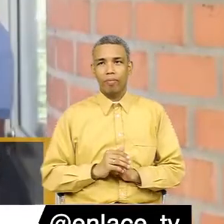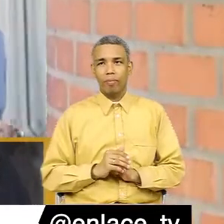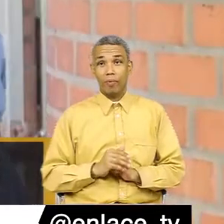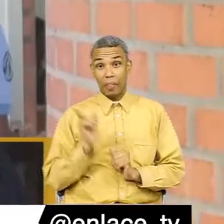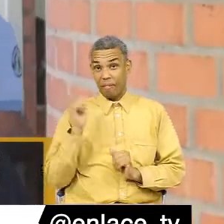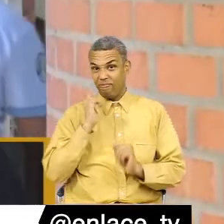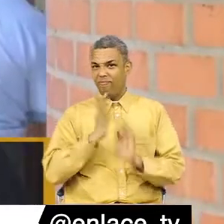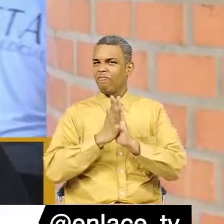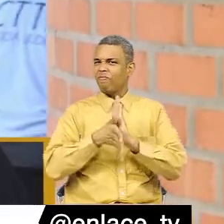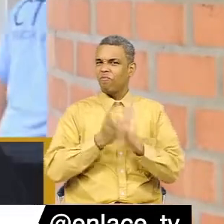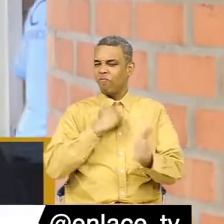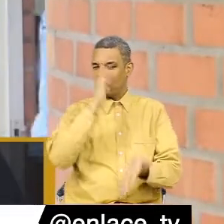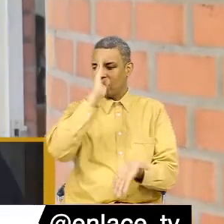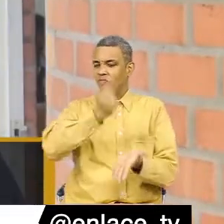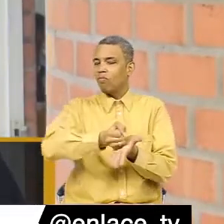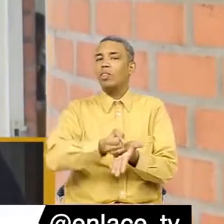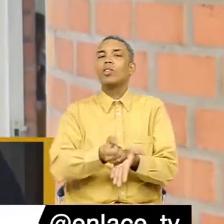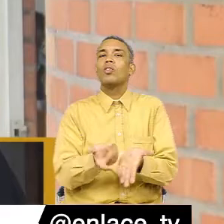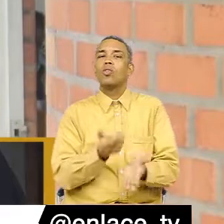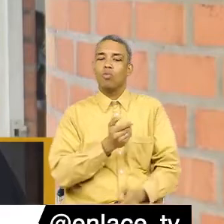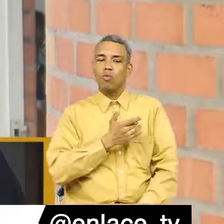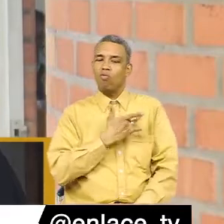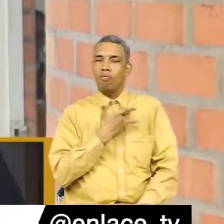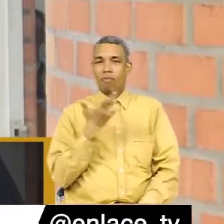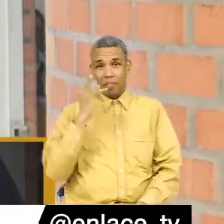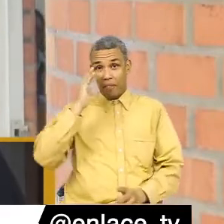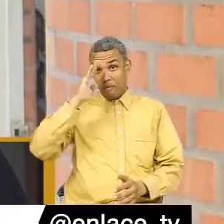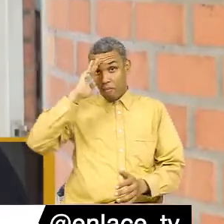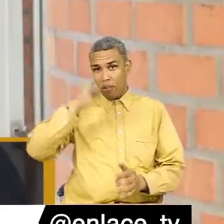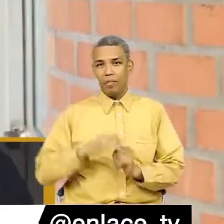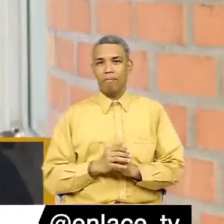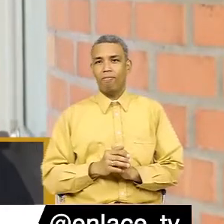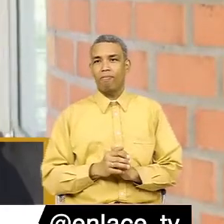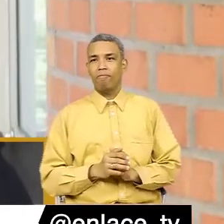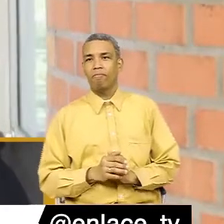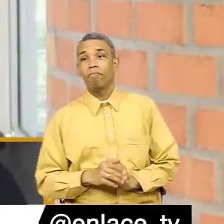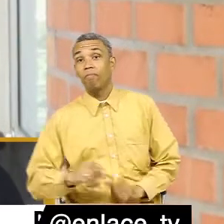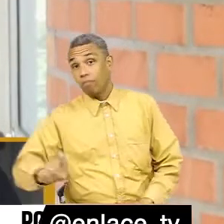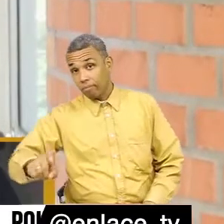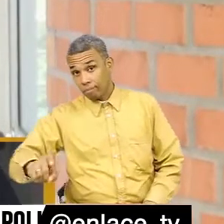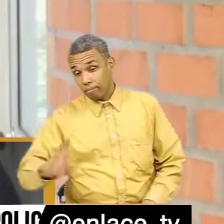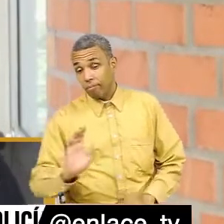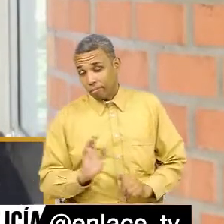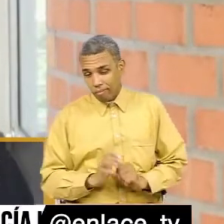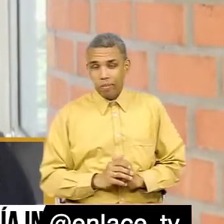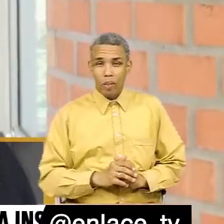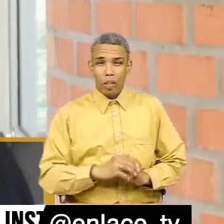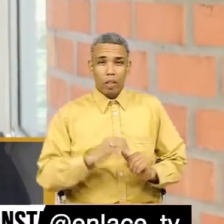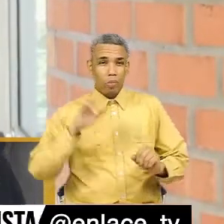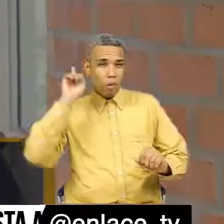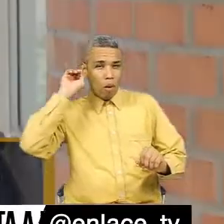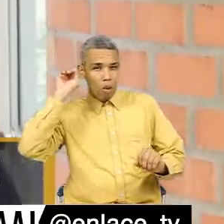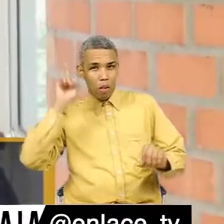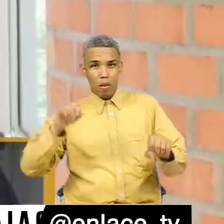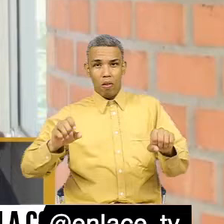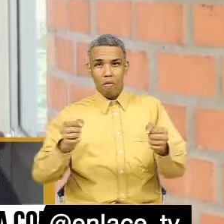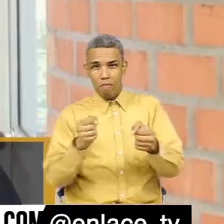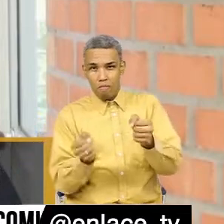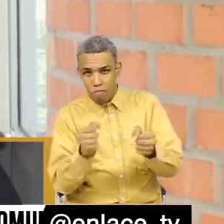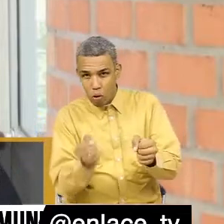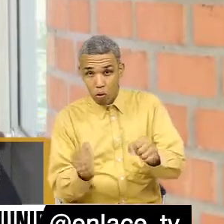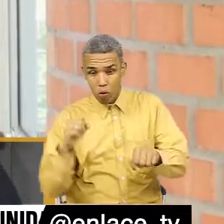debemos dejar muy claro que en los eventos de accidentes de tránsito con lesionados o con oxiso, de igual